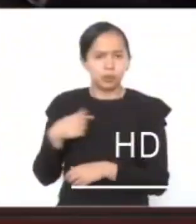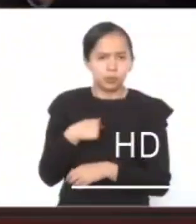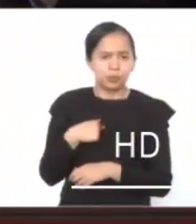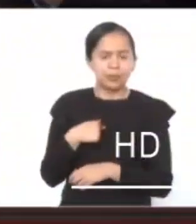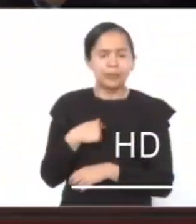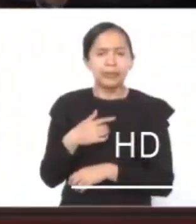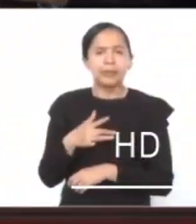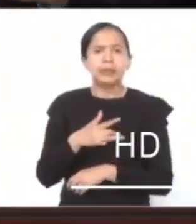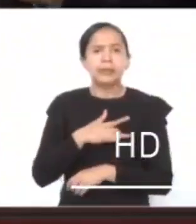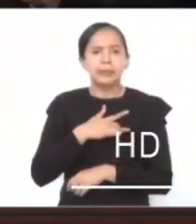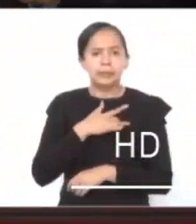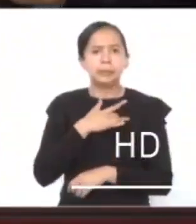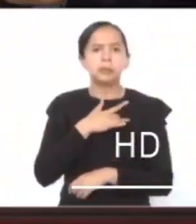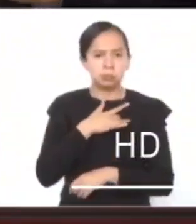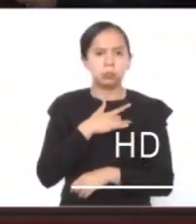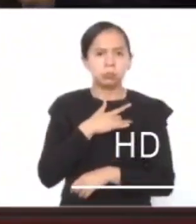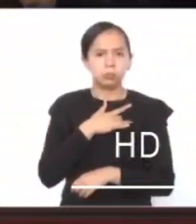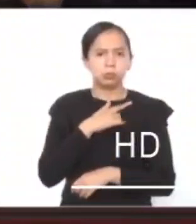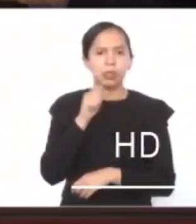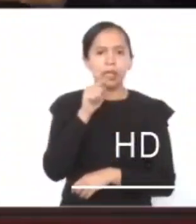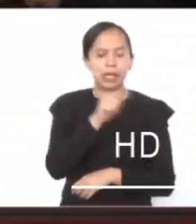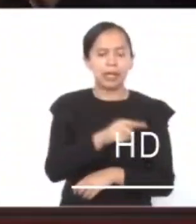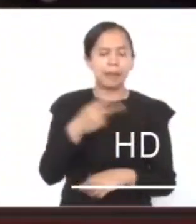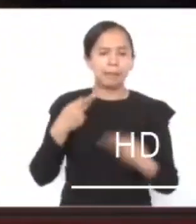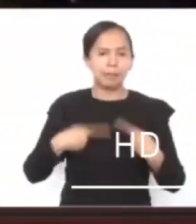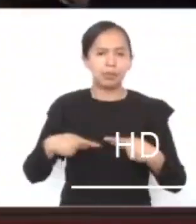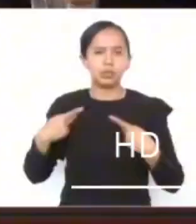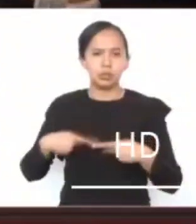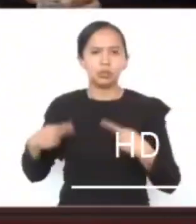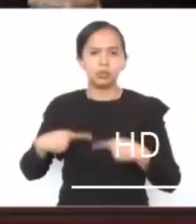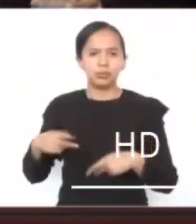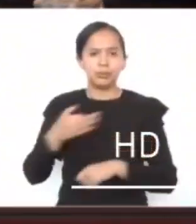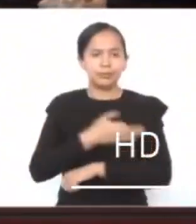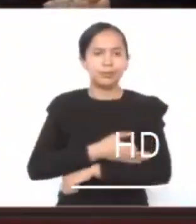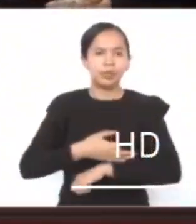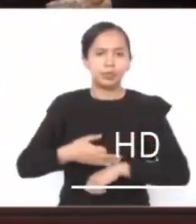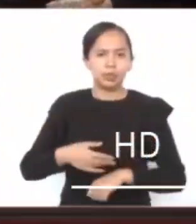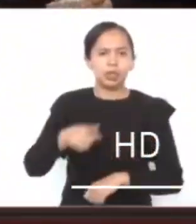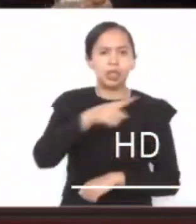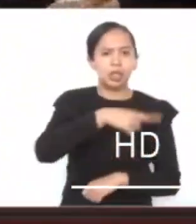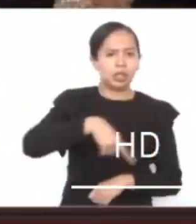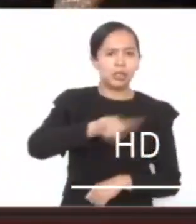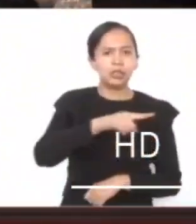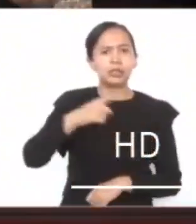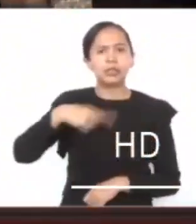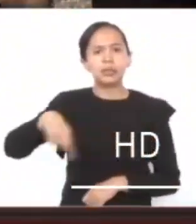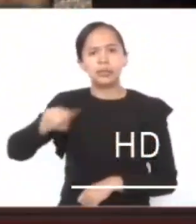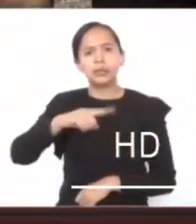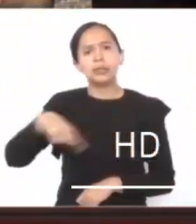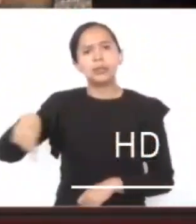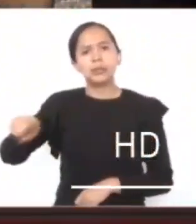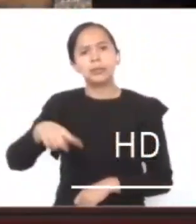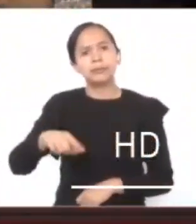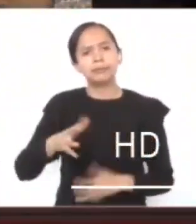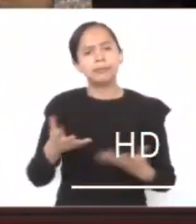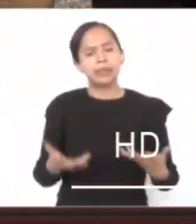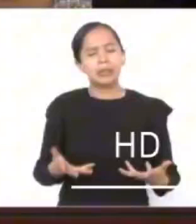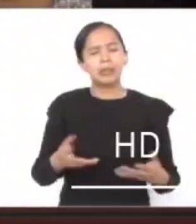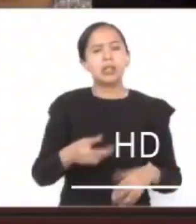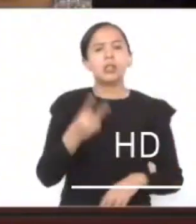nuestra más amplia solidaridad con las familias de las personas que fueron víctimas en los temblores